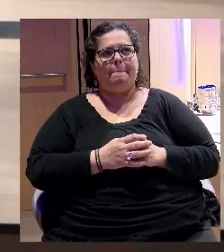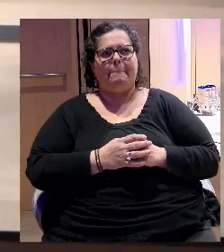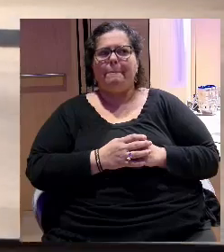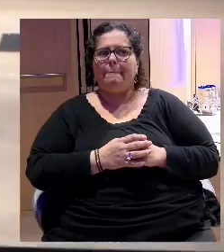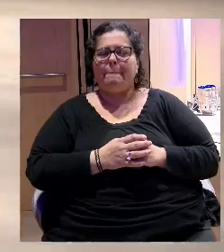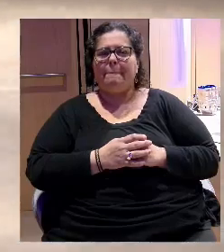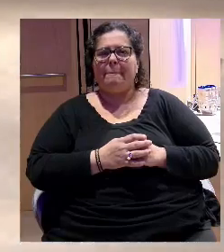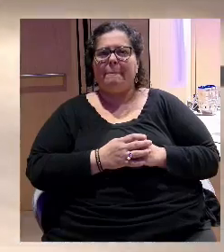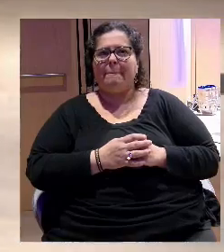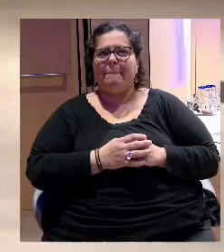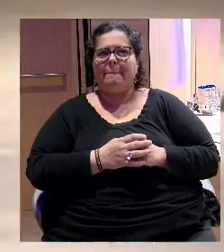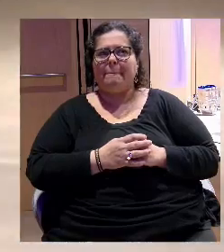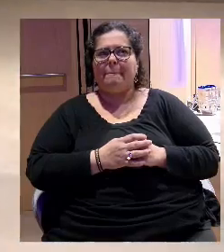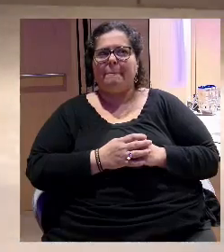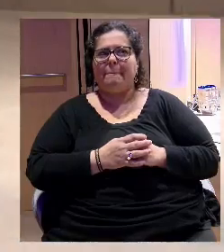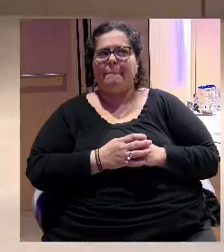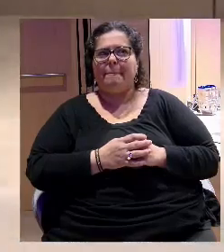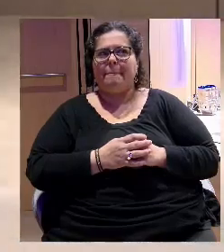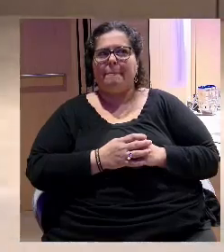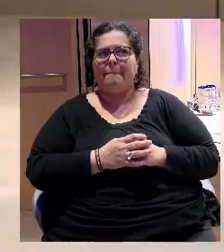autoridades. Hola, hola. Sí.